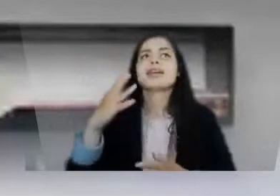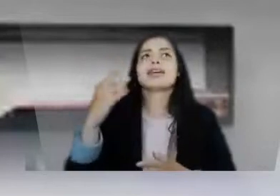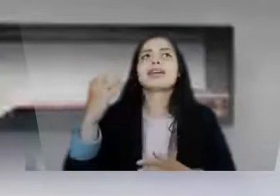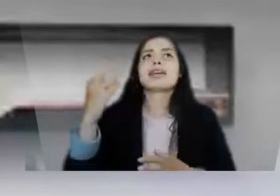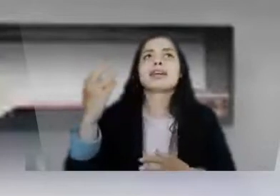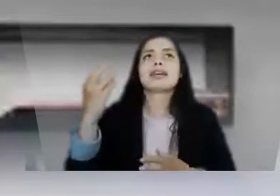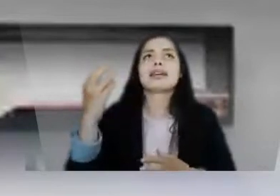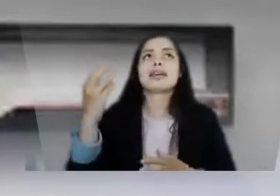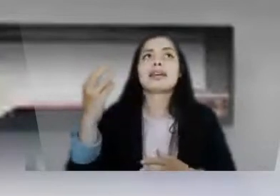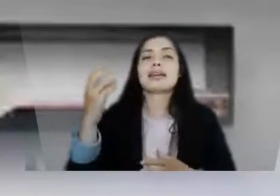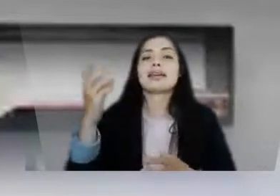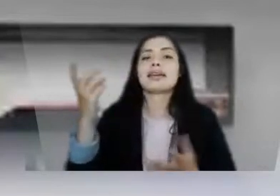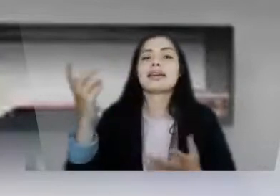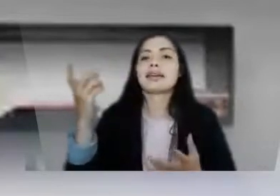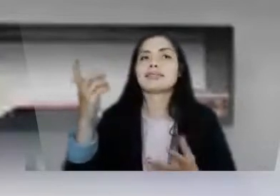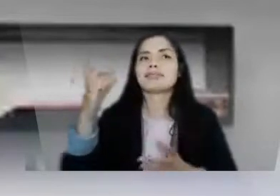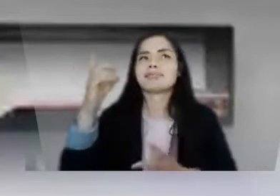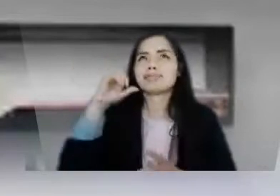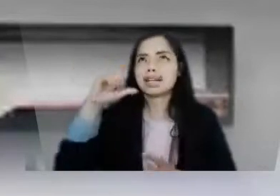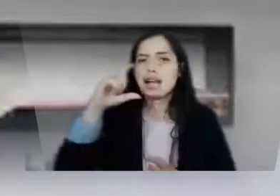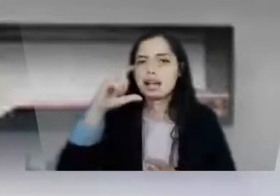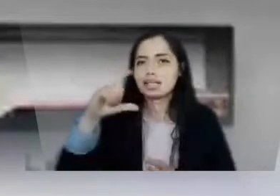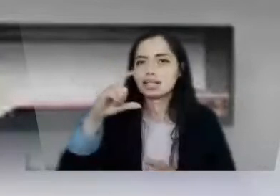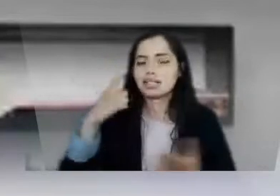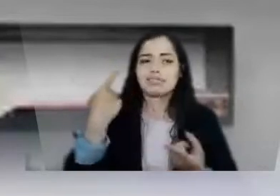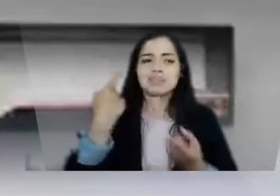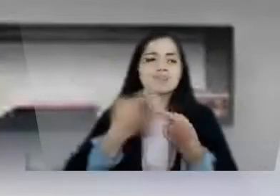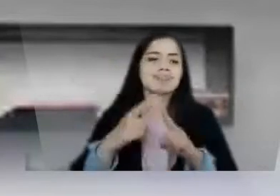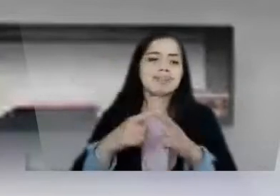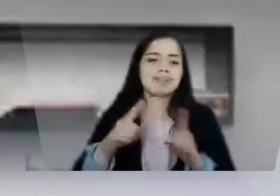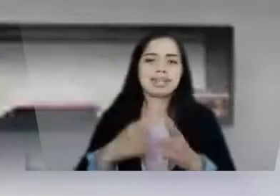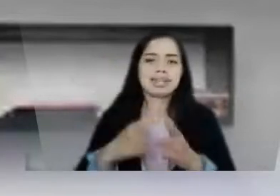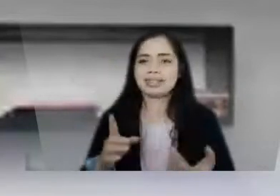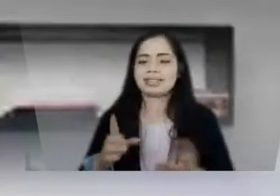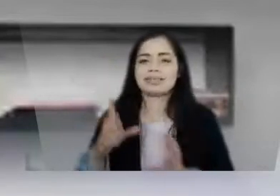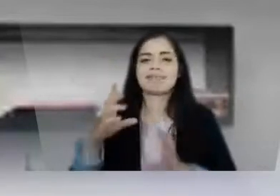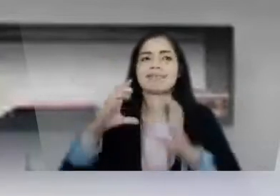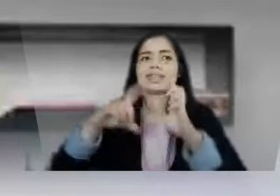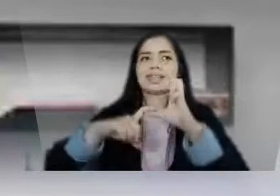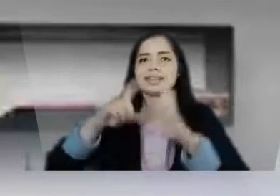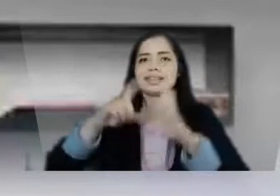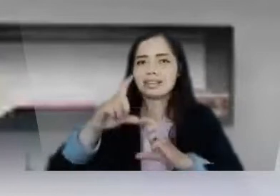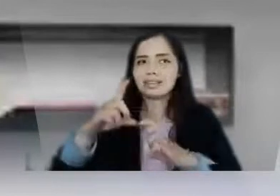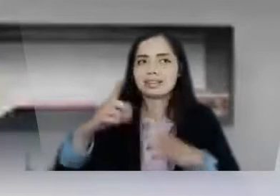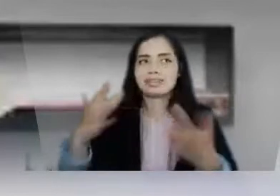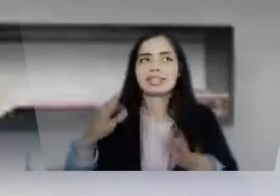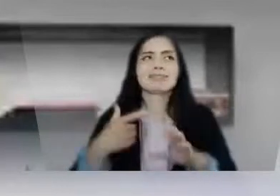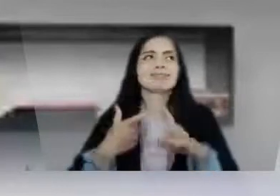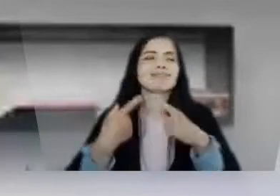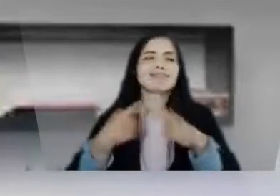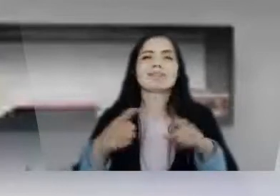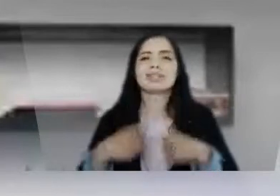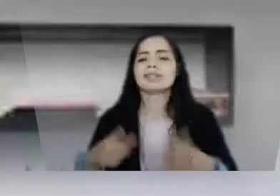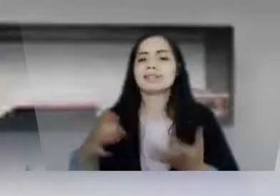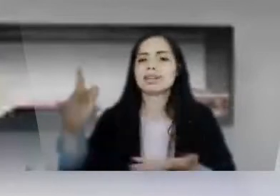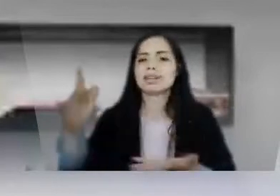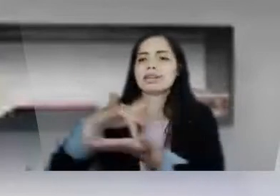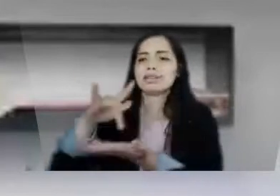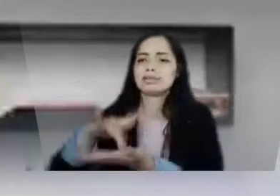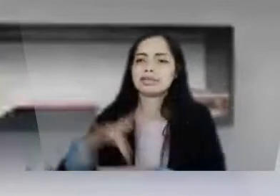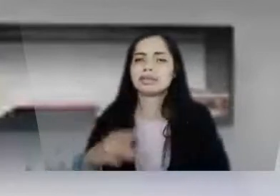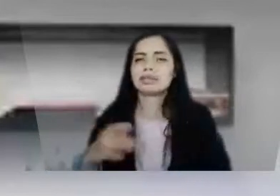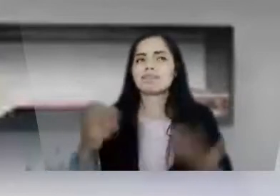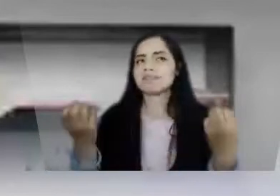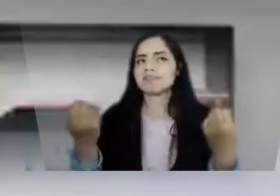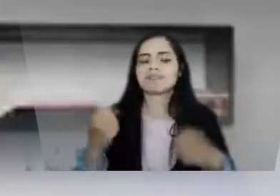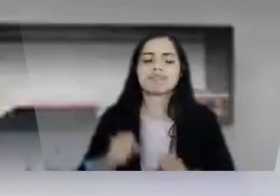final vamos a presentar este corto documental, así que por favor, acompáñenos. Para finalizar, hablemos rápidamente sobre